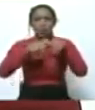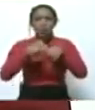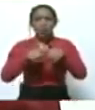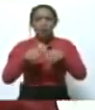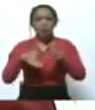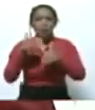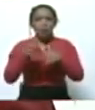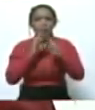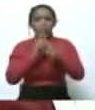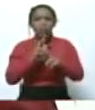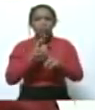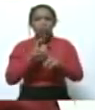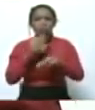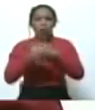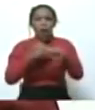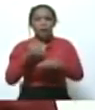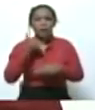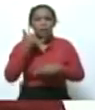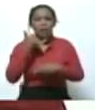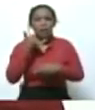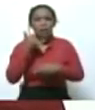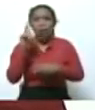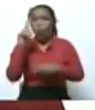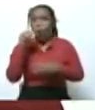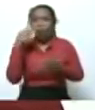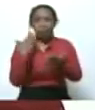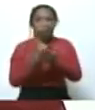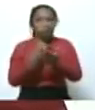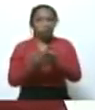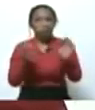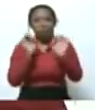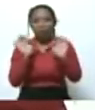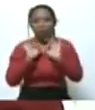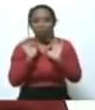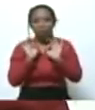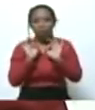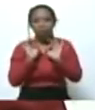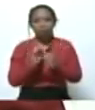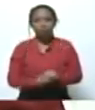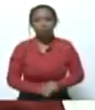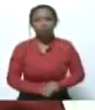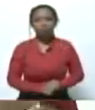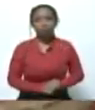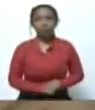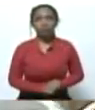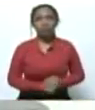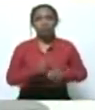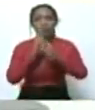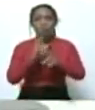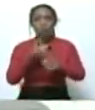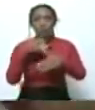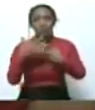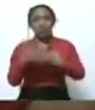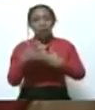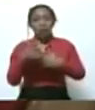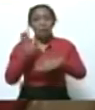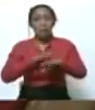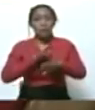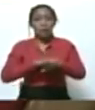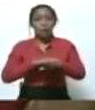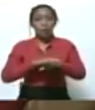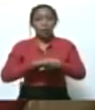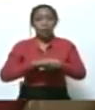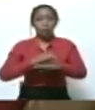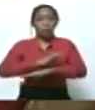después los resultados los dan por teléfono. No hay verificación de nada. Los resultados son, pueden pasar todo el día